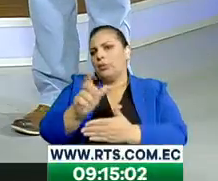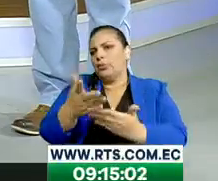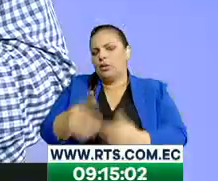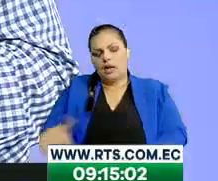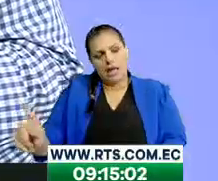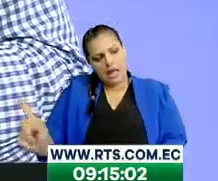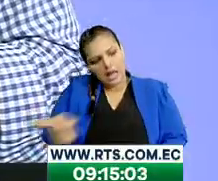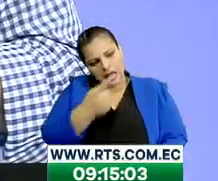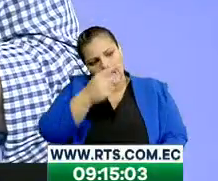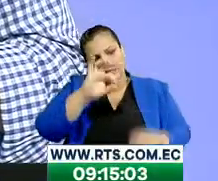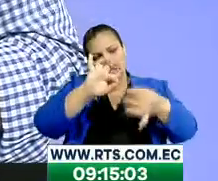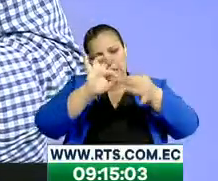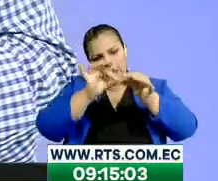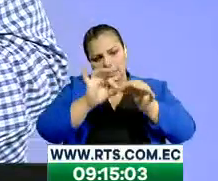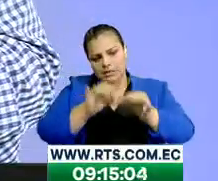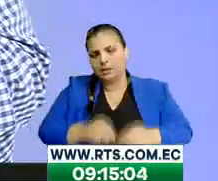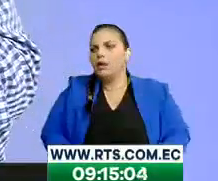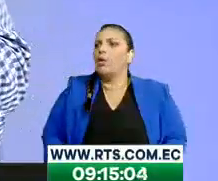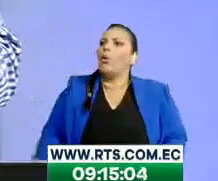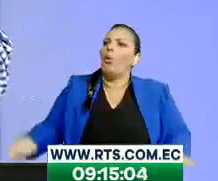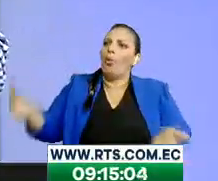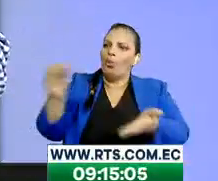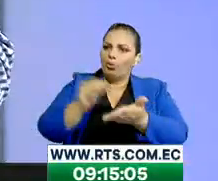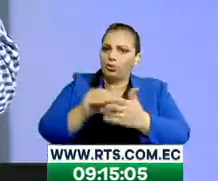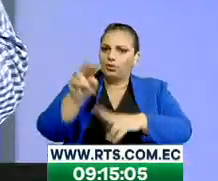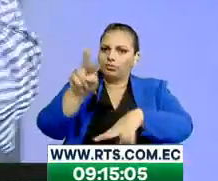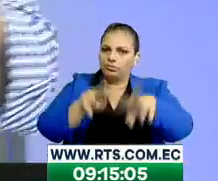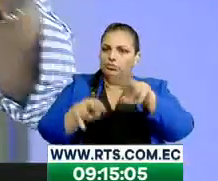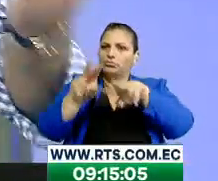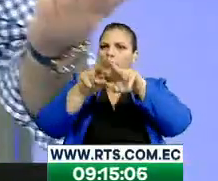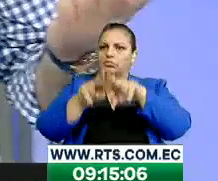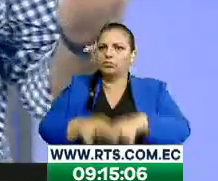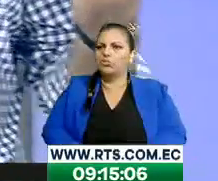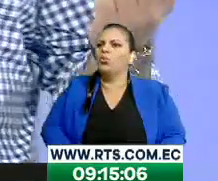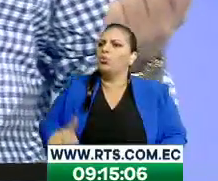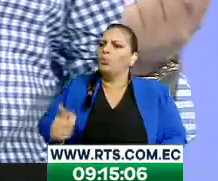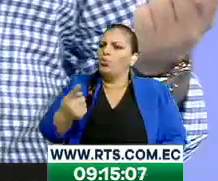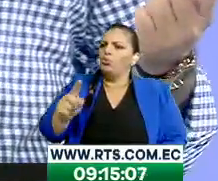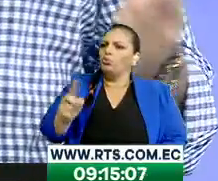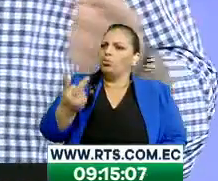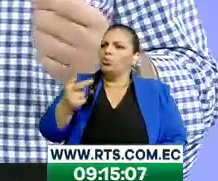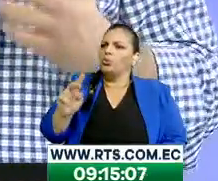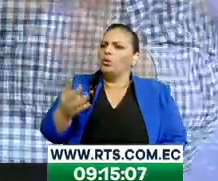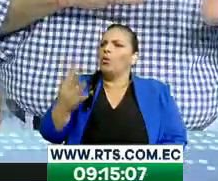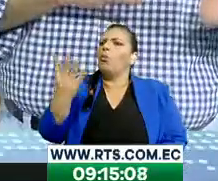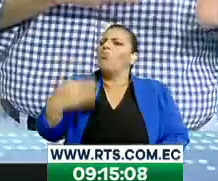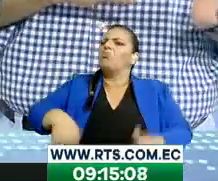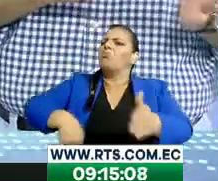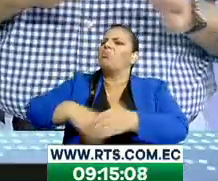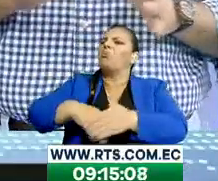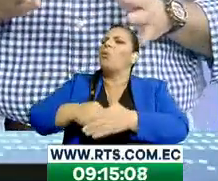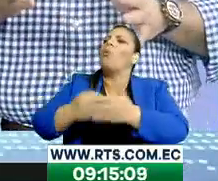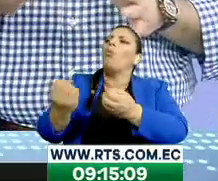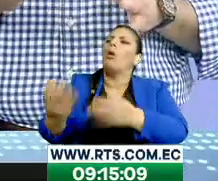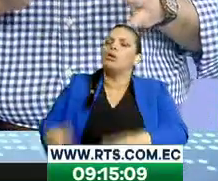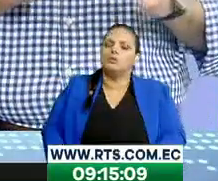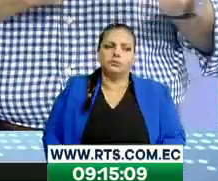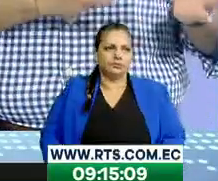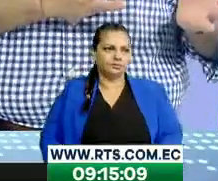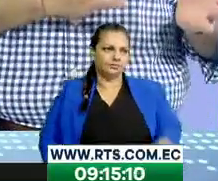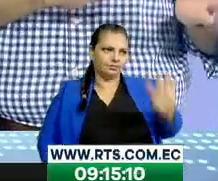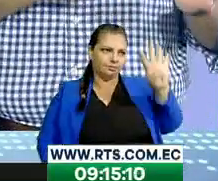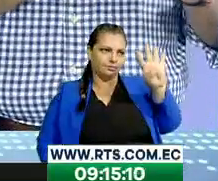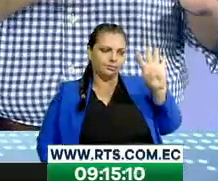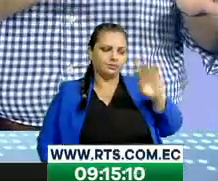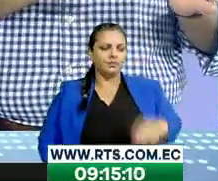Tránsito Municipal, existen 4 revisiones técnicas vehiculares que uno puede realizar. Existe una primera, si por A o B circunstancia